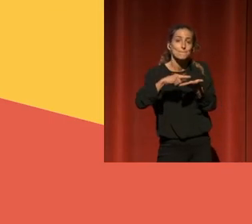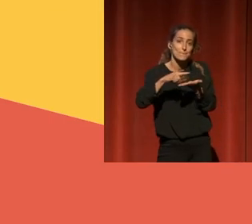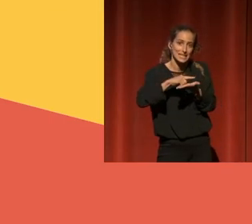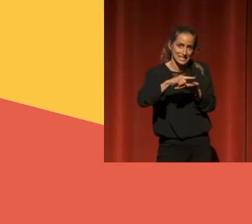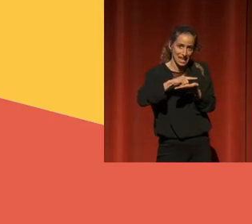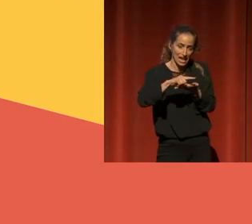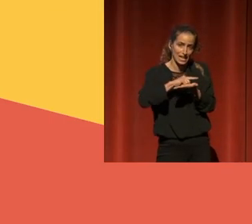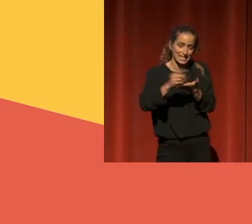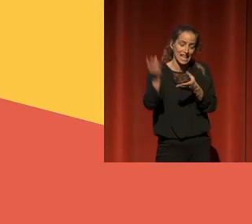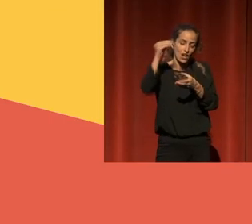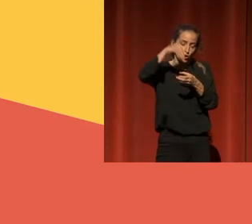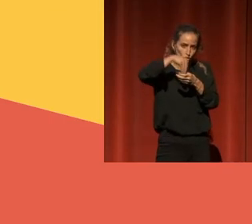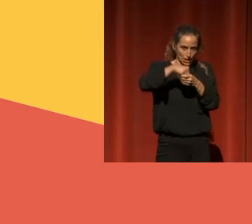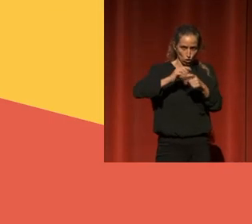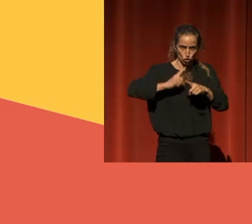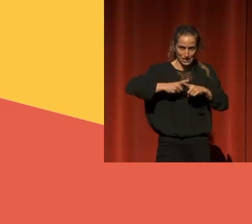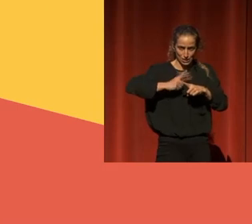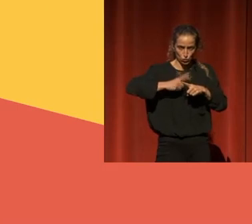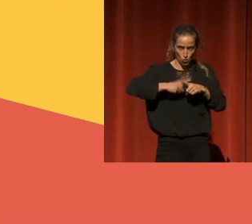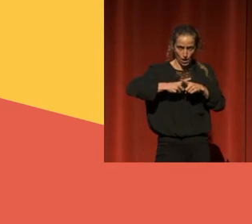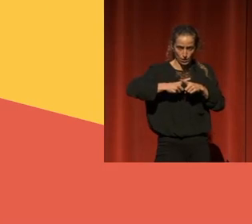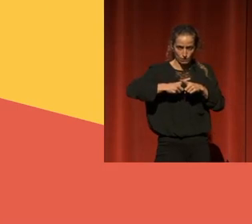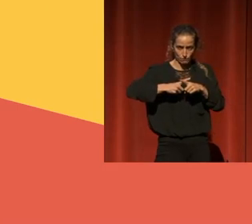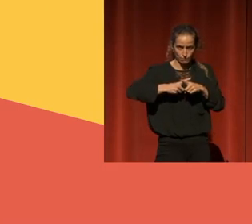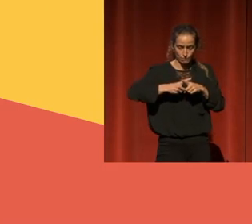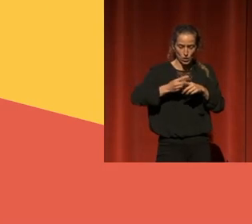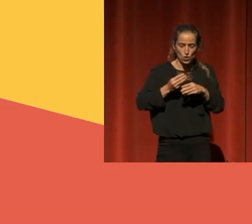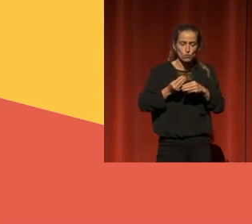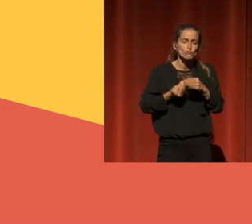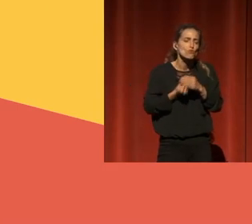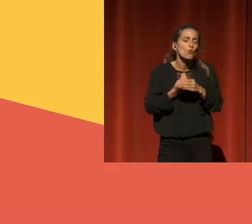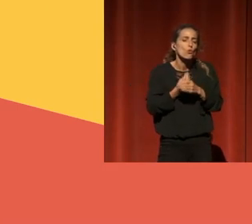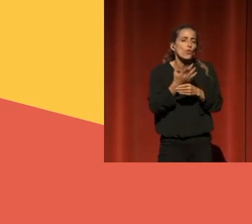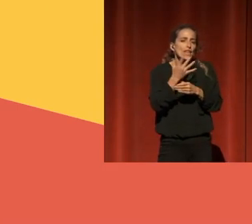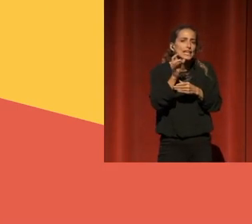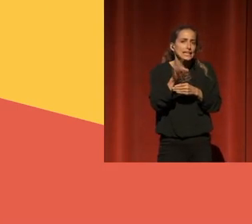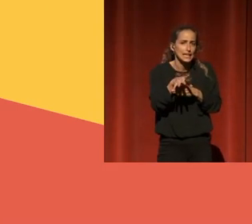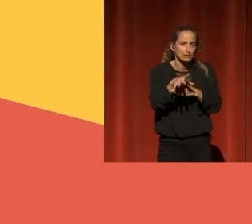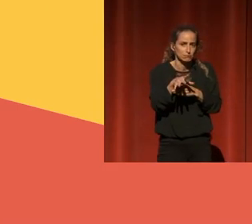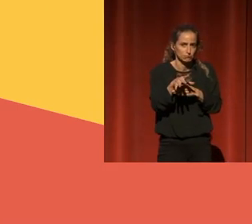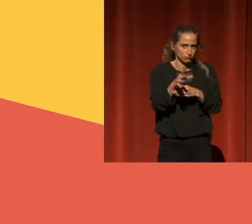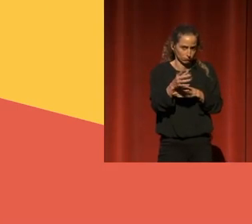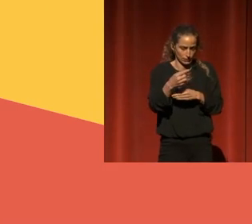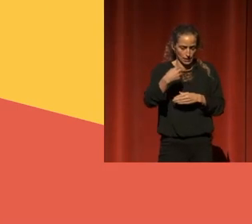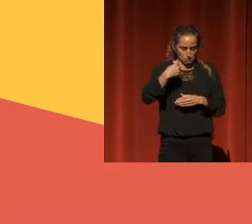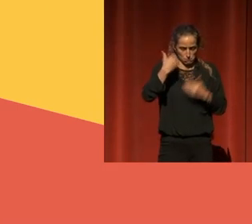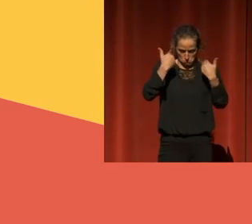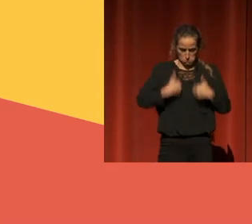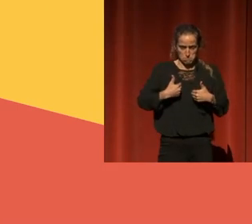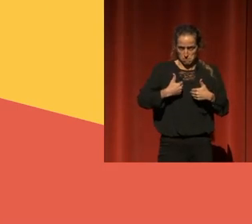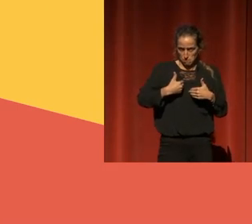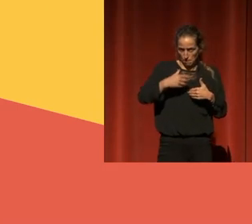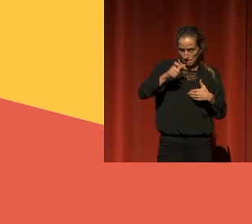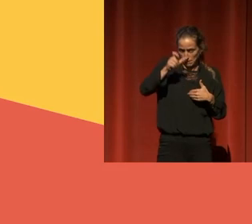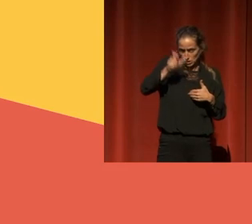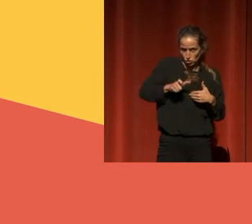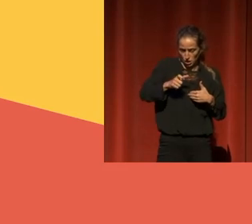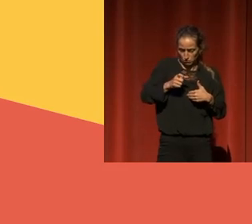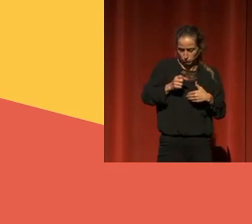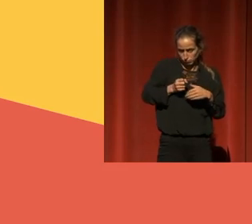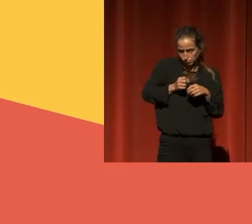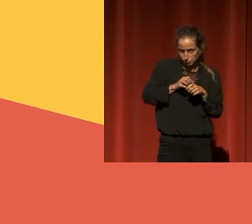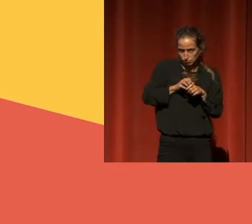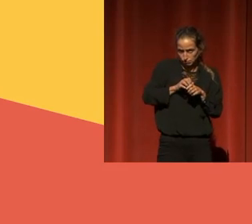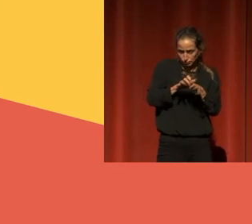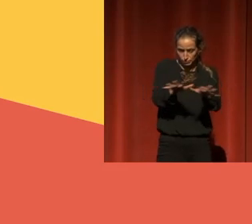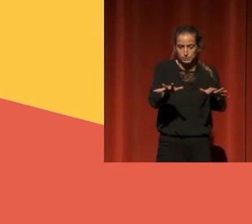sexual producidos y protagonizados por el emisor es una práctica muy